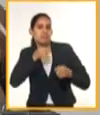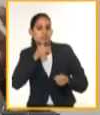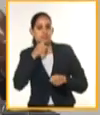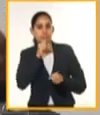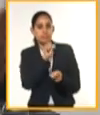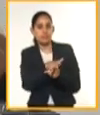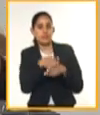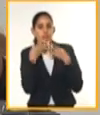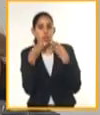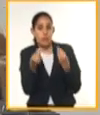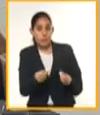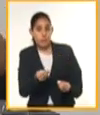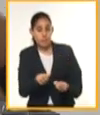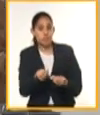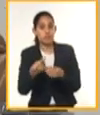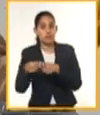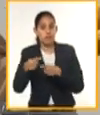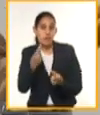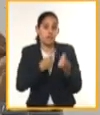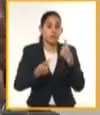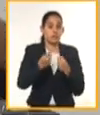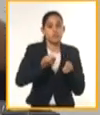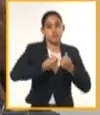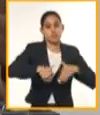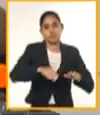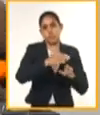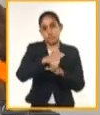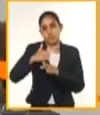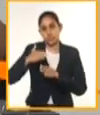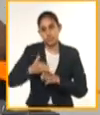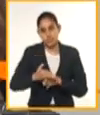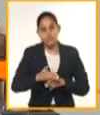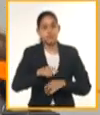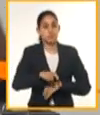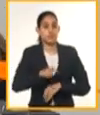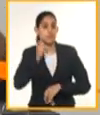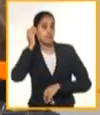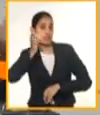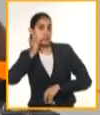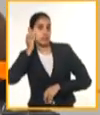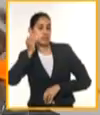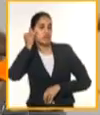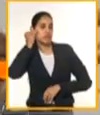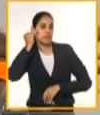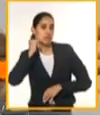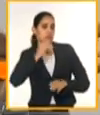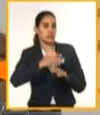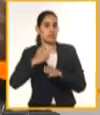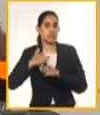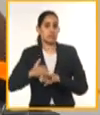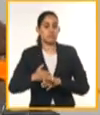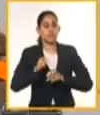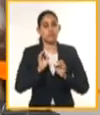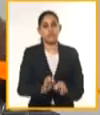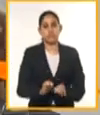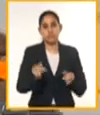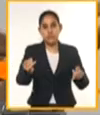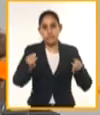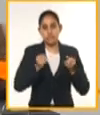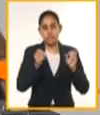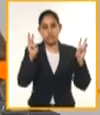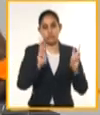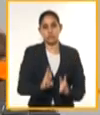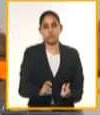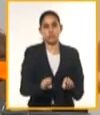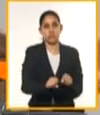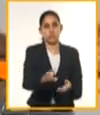tejido muchas y elucubrado muchas ideas en los propios medios, pero también dentro de las